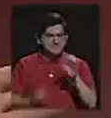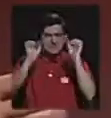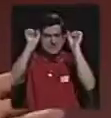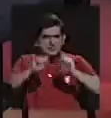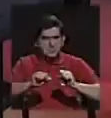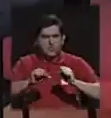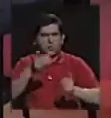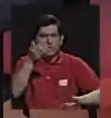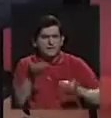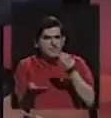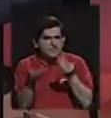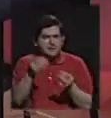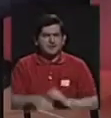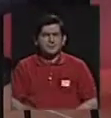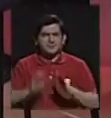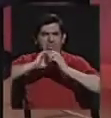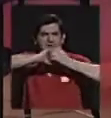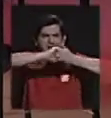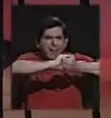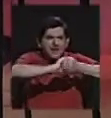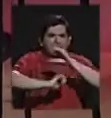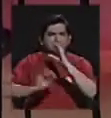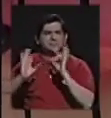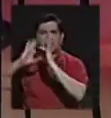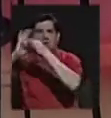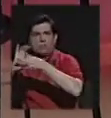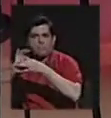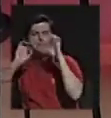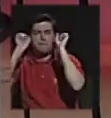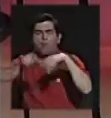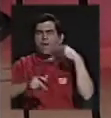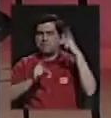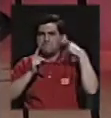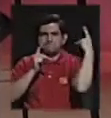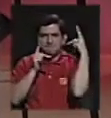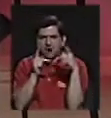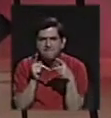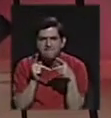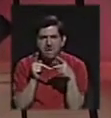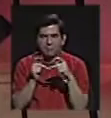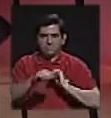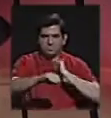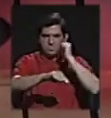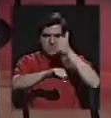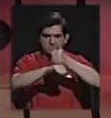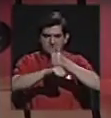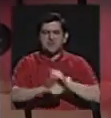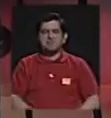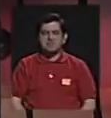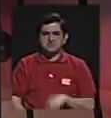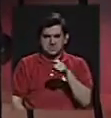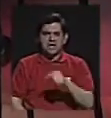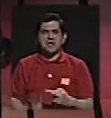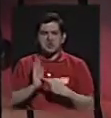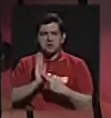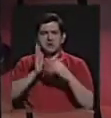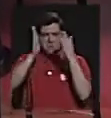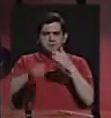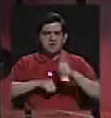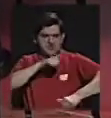hacer una alianza o una coalición, podrían perfectamente, digamos, plantar cara y dar